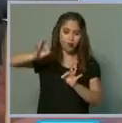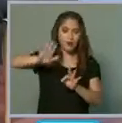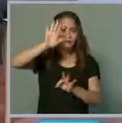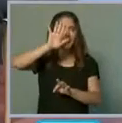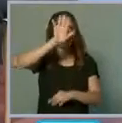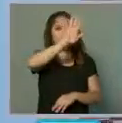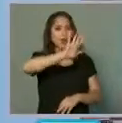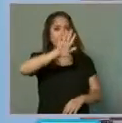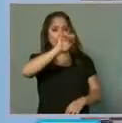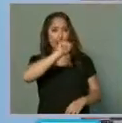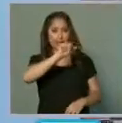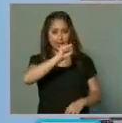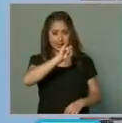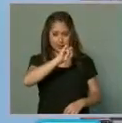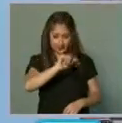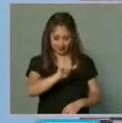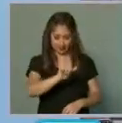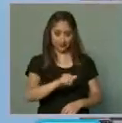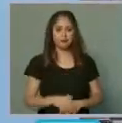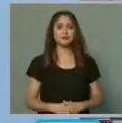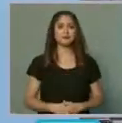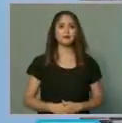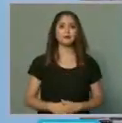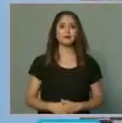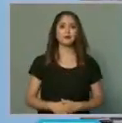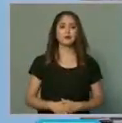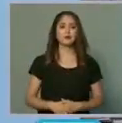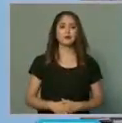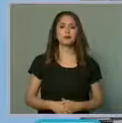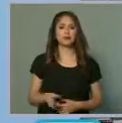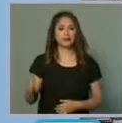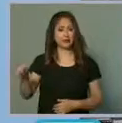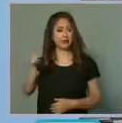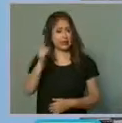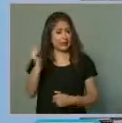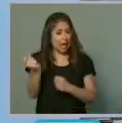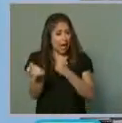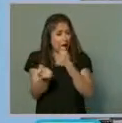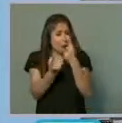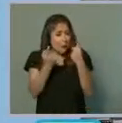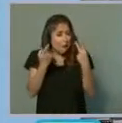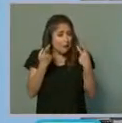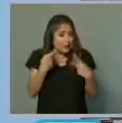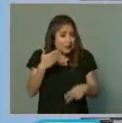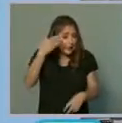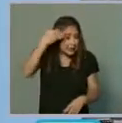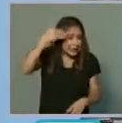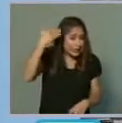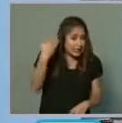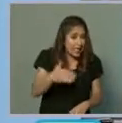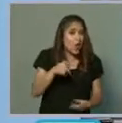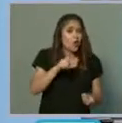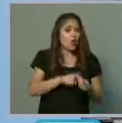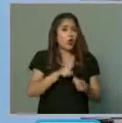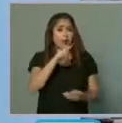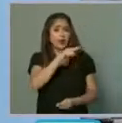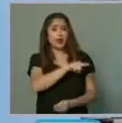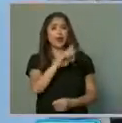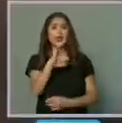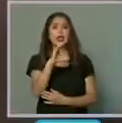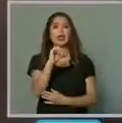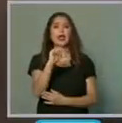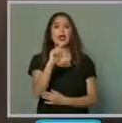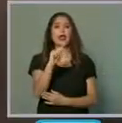exactamente. Hay, por ejemplo, algo que casi nadie sabe porque es difícil de ver, en la Catedral de la Ciudad de